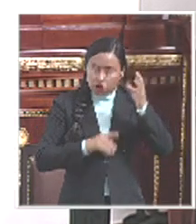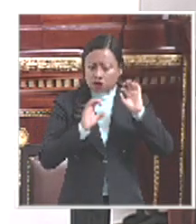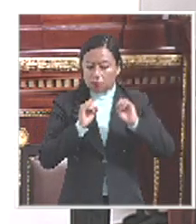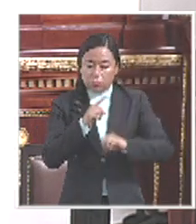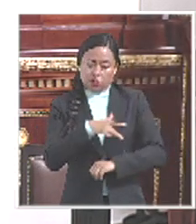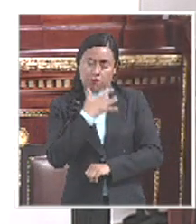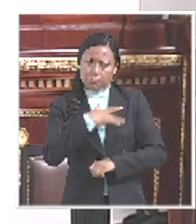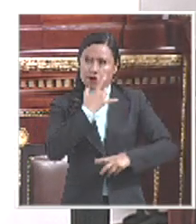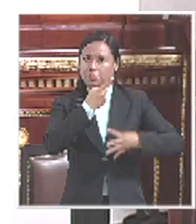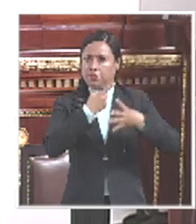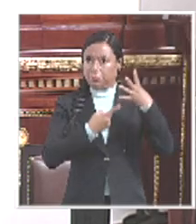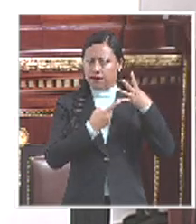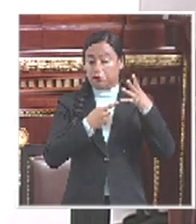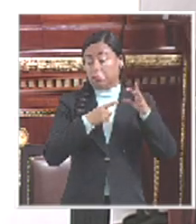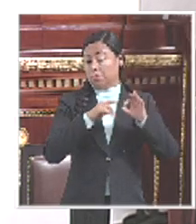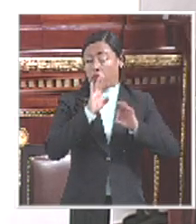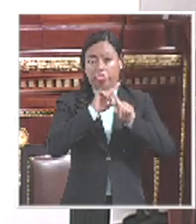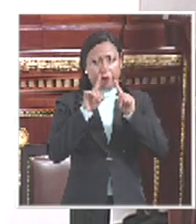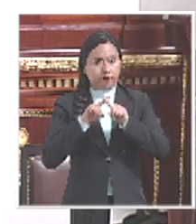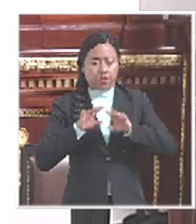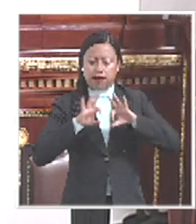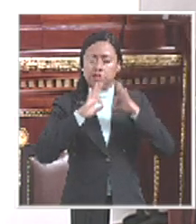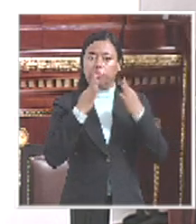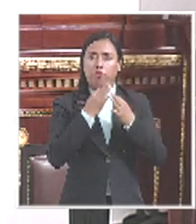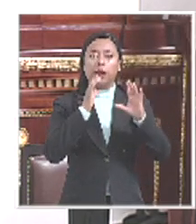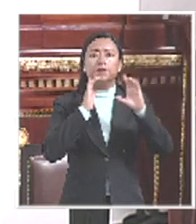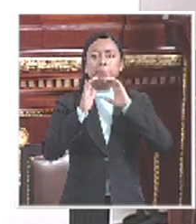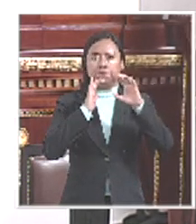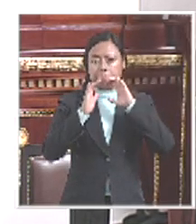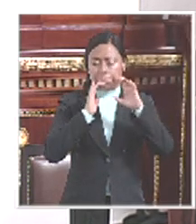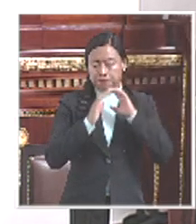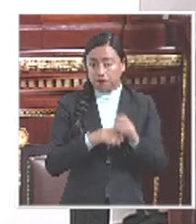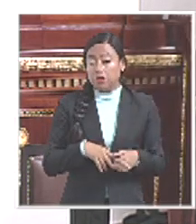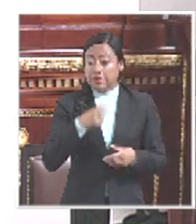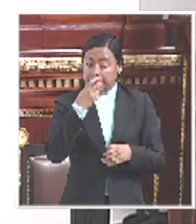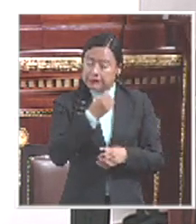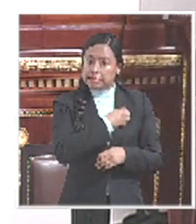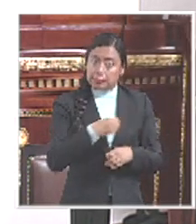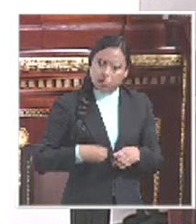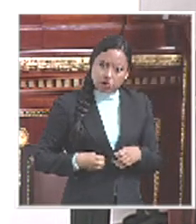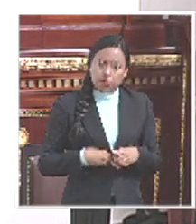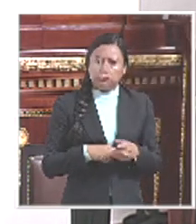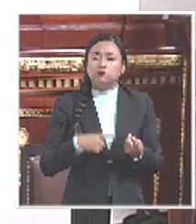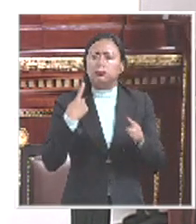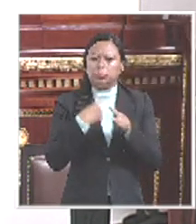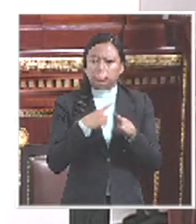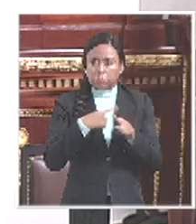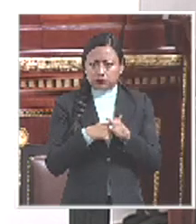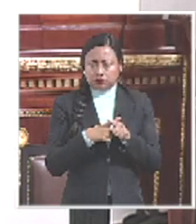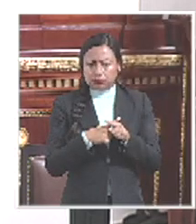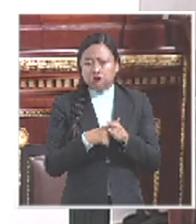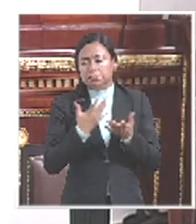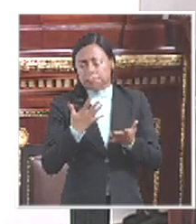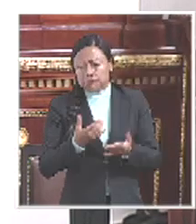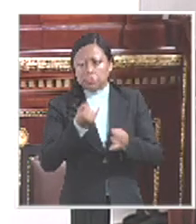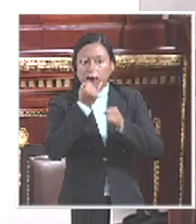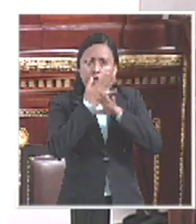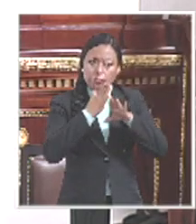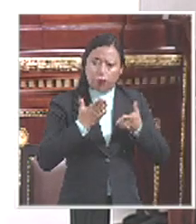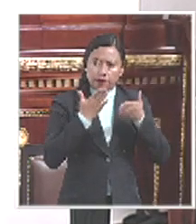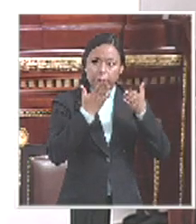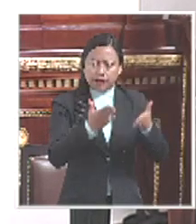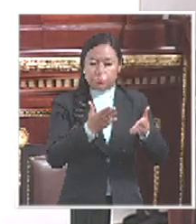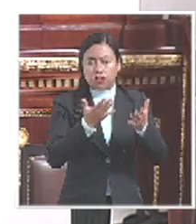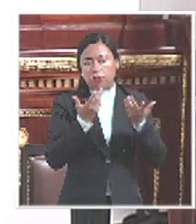todas las formas de comunicación. Esta obligación se extiende también al suministro de información por medios y en